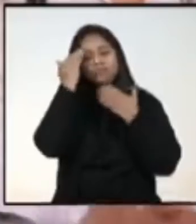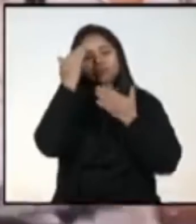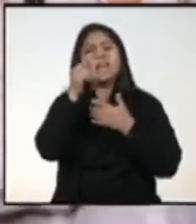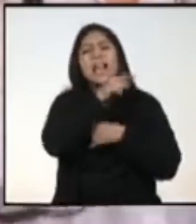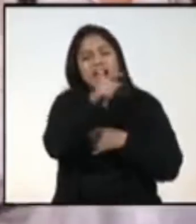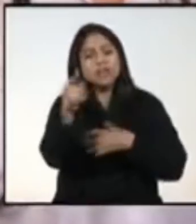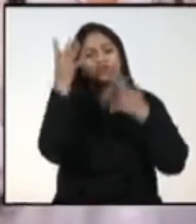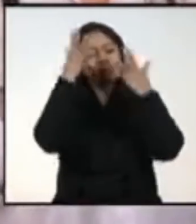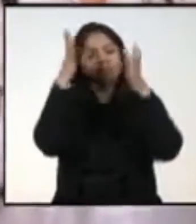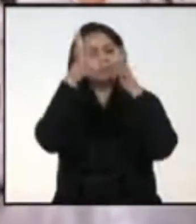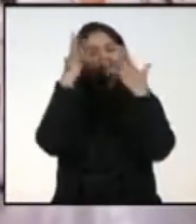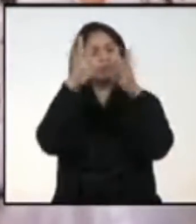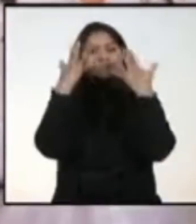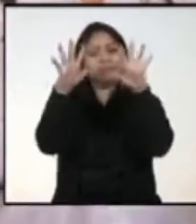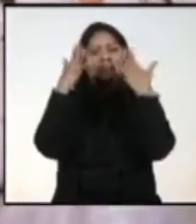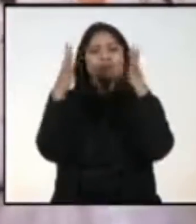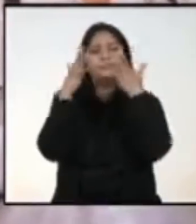aplauso.